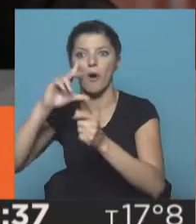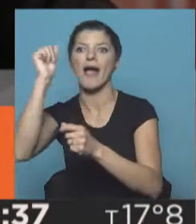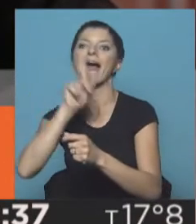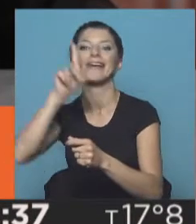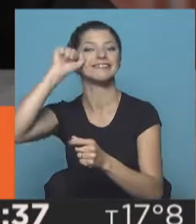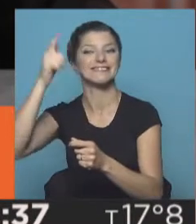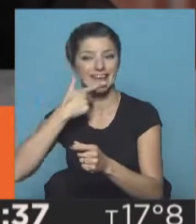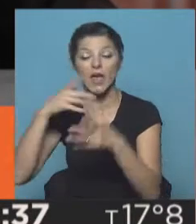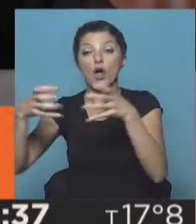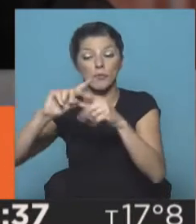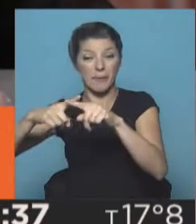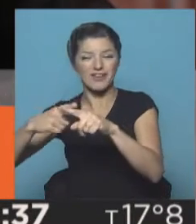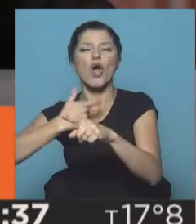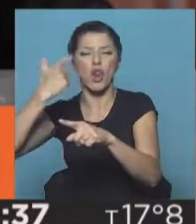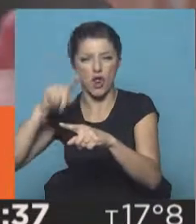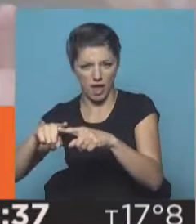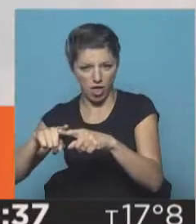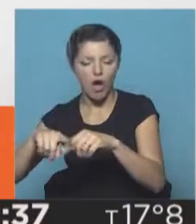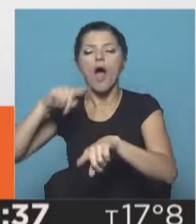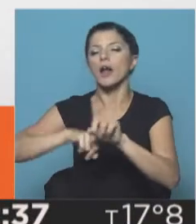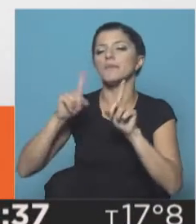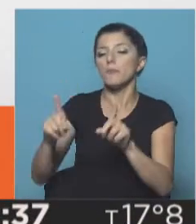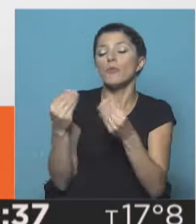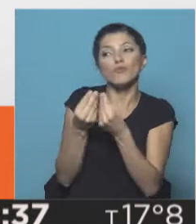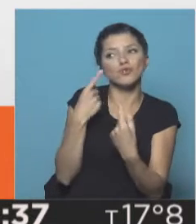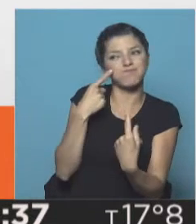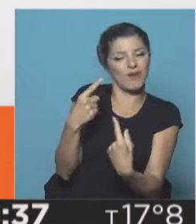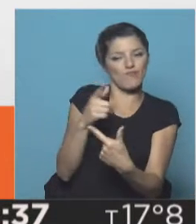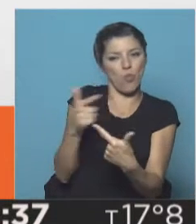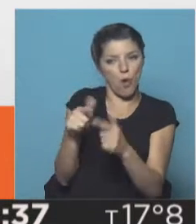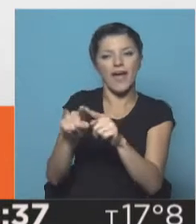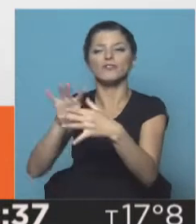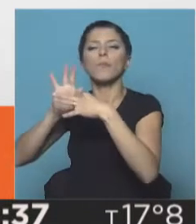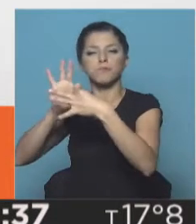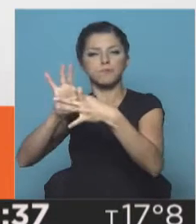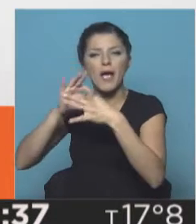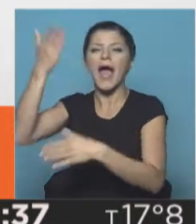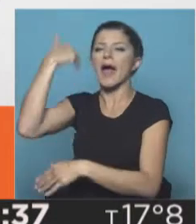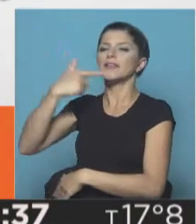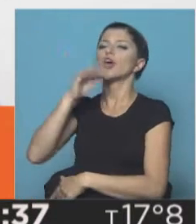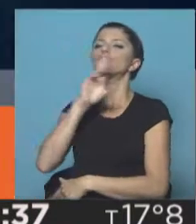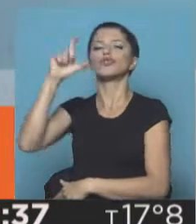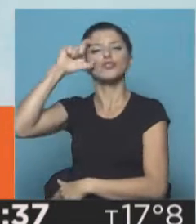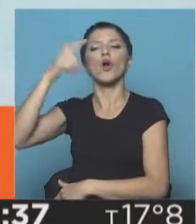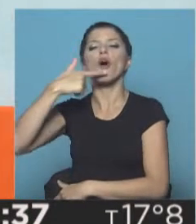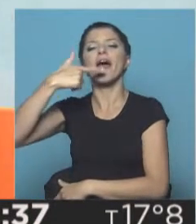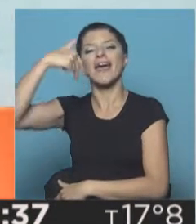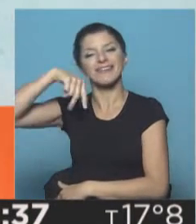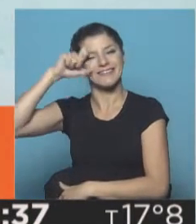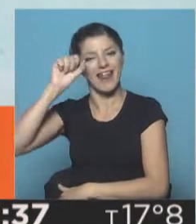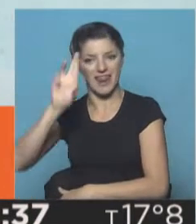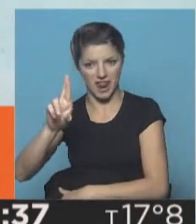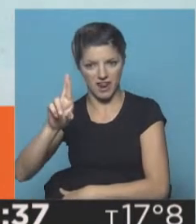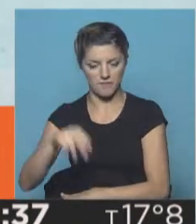del Partido Colorado, a pesar de un descrédito que se remonta a la dictadura de Alfredo Stroessner. Sé de